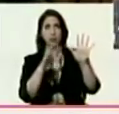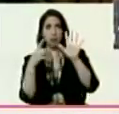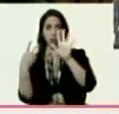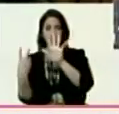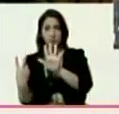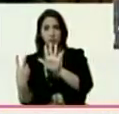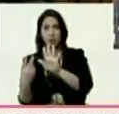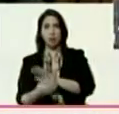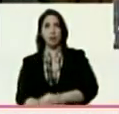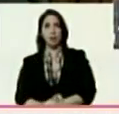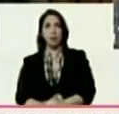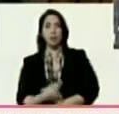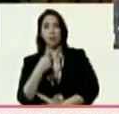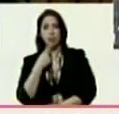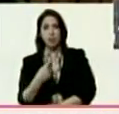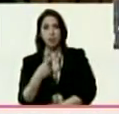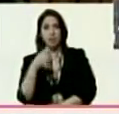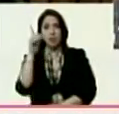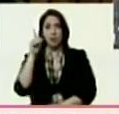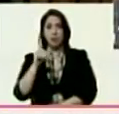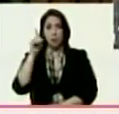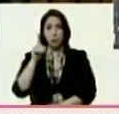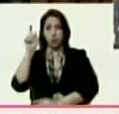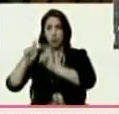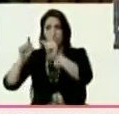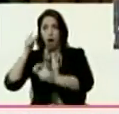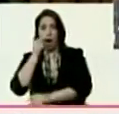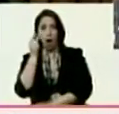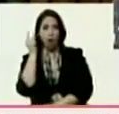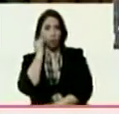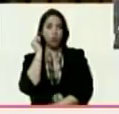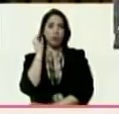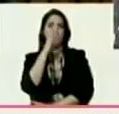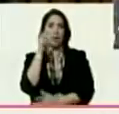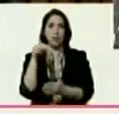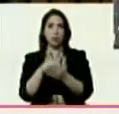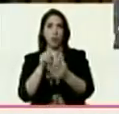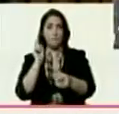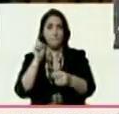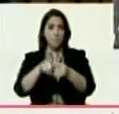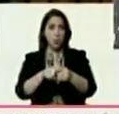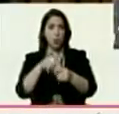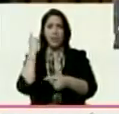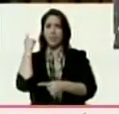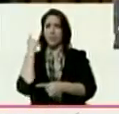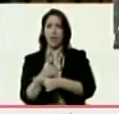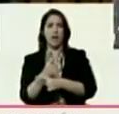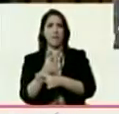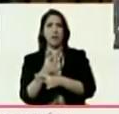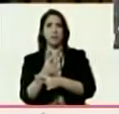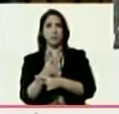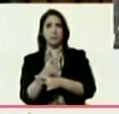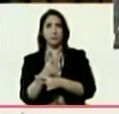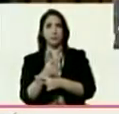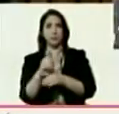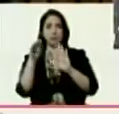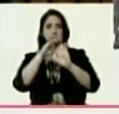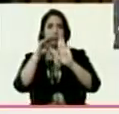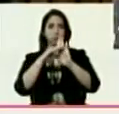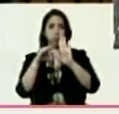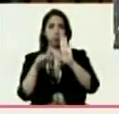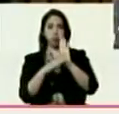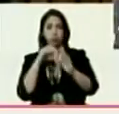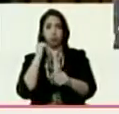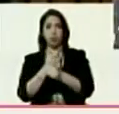197, establece que los diputados o diputadas a la Asamblea Nacional están obligados y obligadas a cumplir sus labores